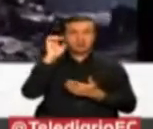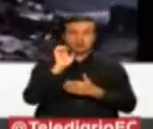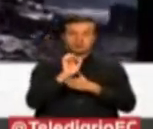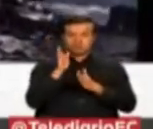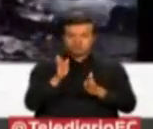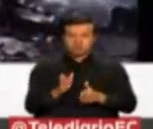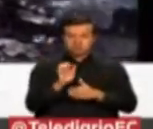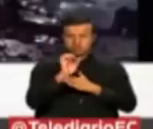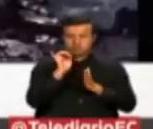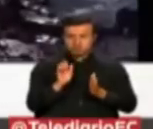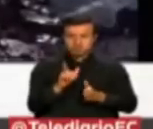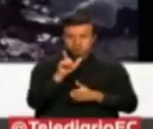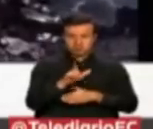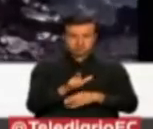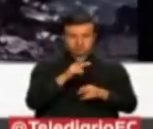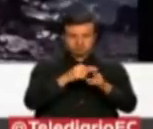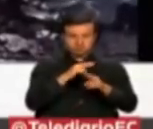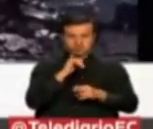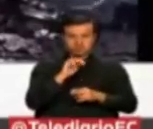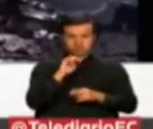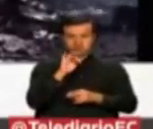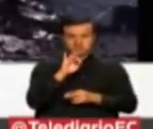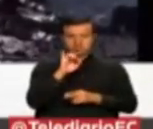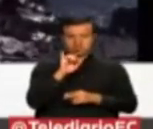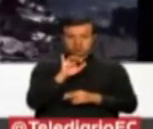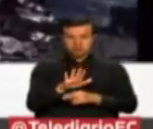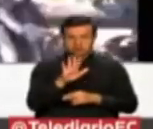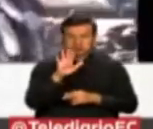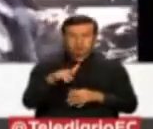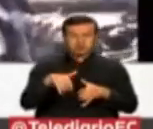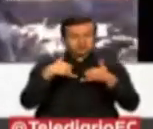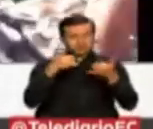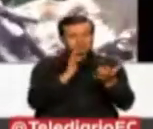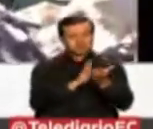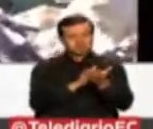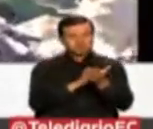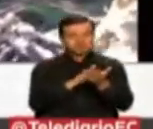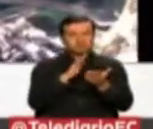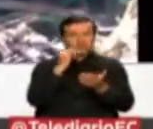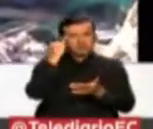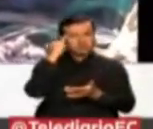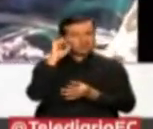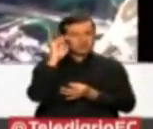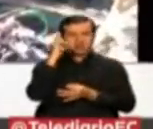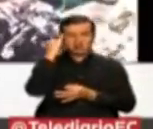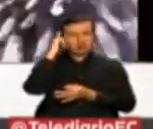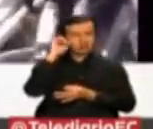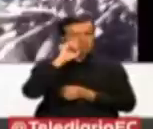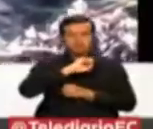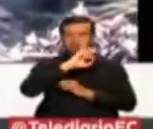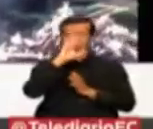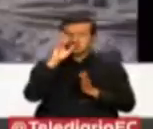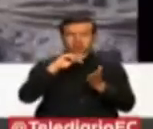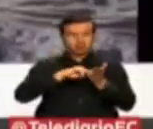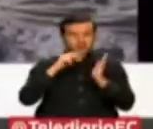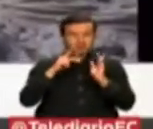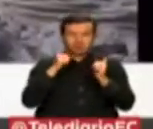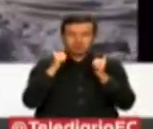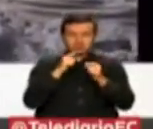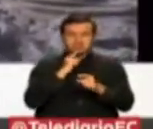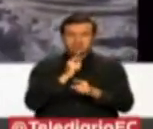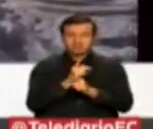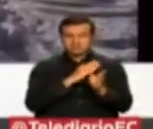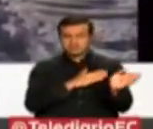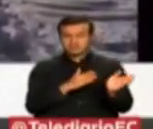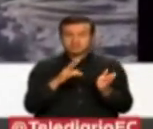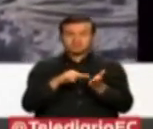ecuatoriano, Inti Gronenberg, que fue laureado por el MIT como uno de los más importantes inventores del último periodo,